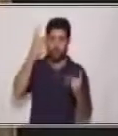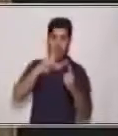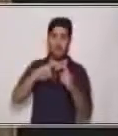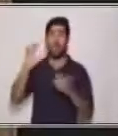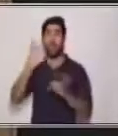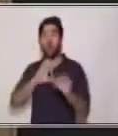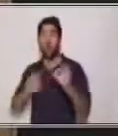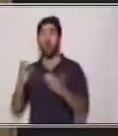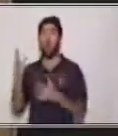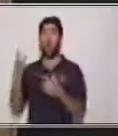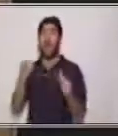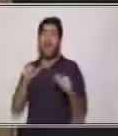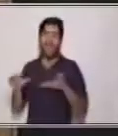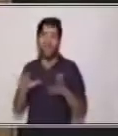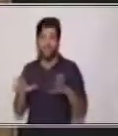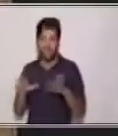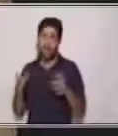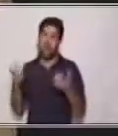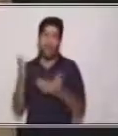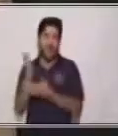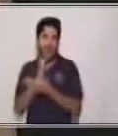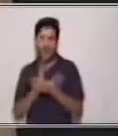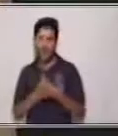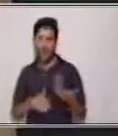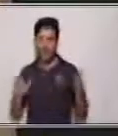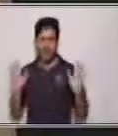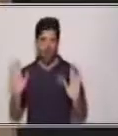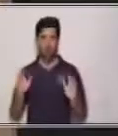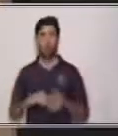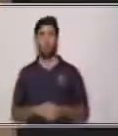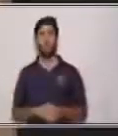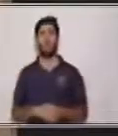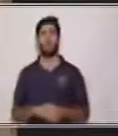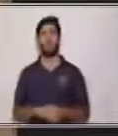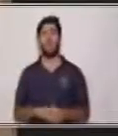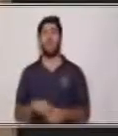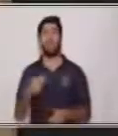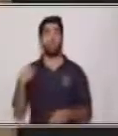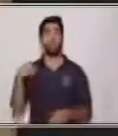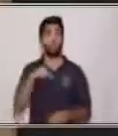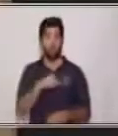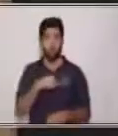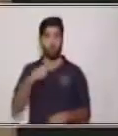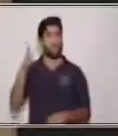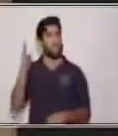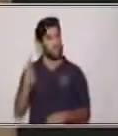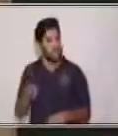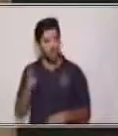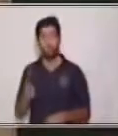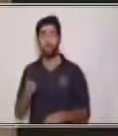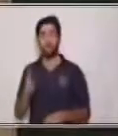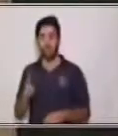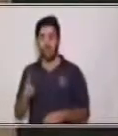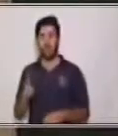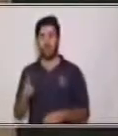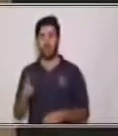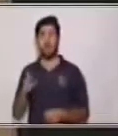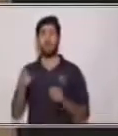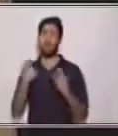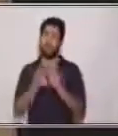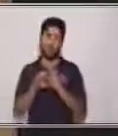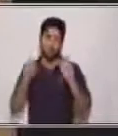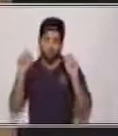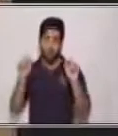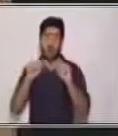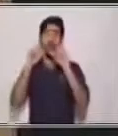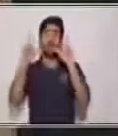muy importante es que las instrucciones las seguimos todo el tiempo y a cada momento. Desde que nos levantamos